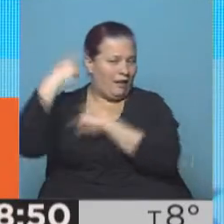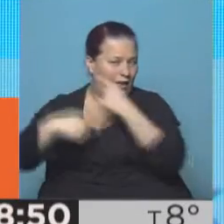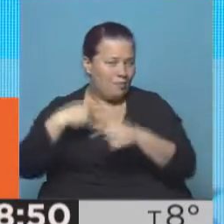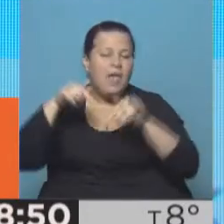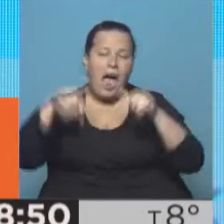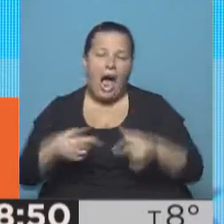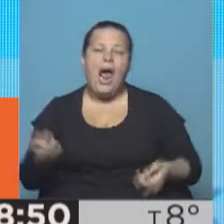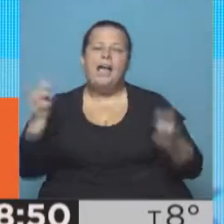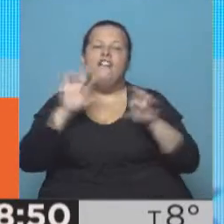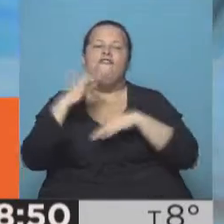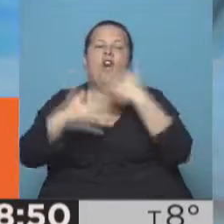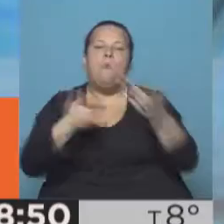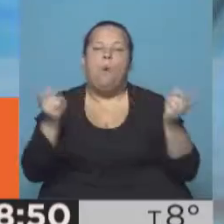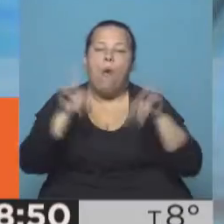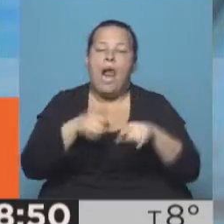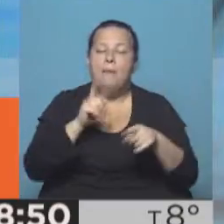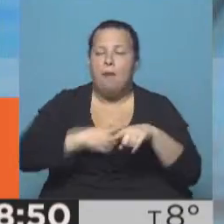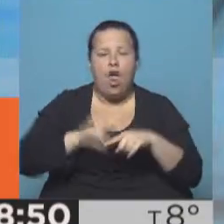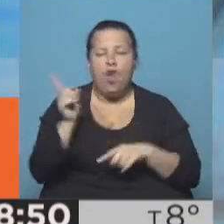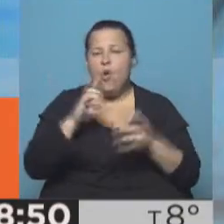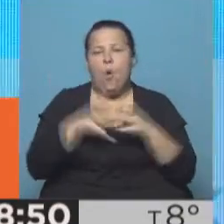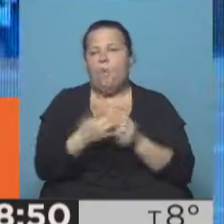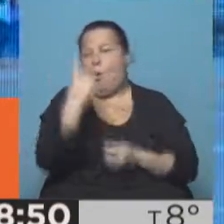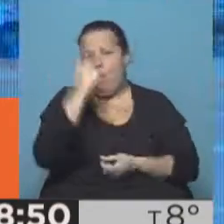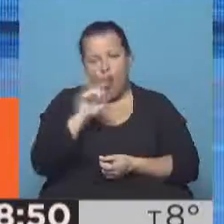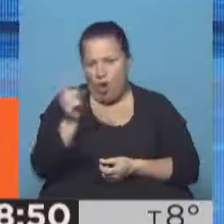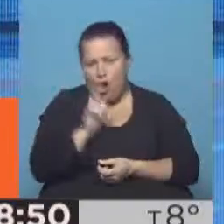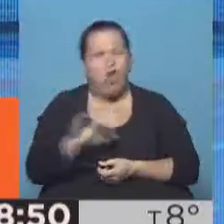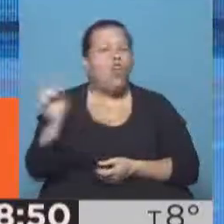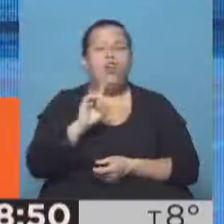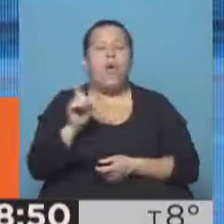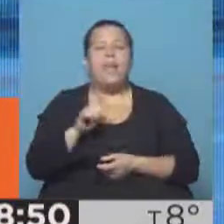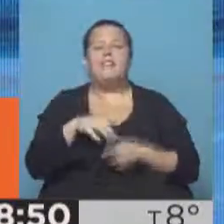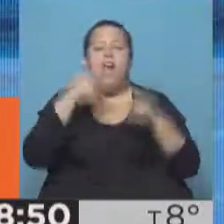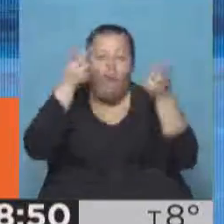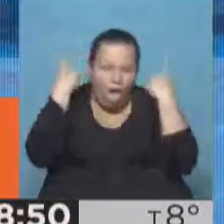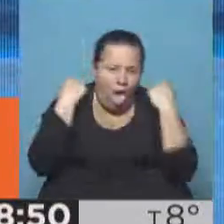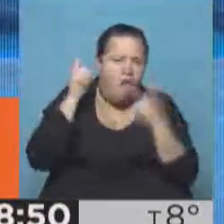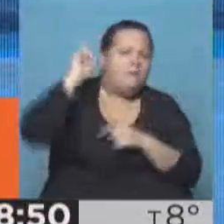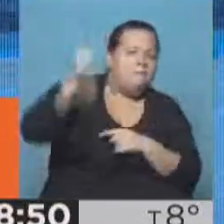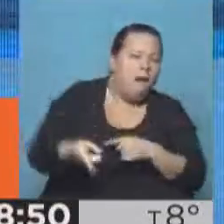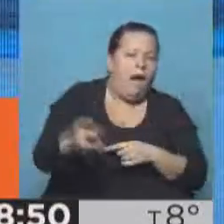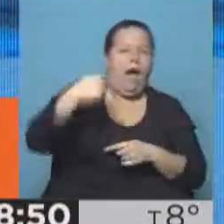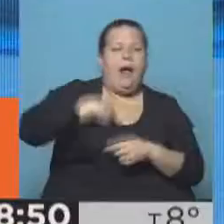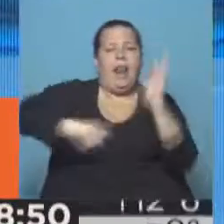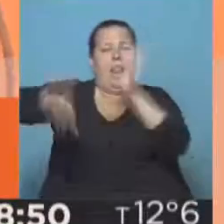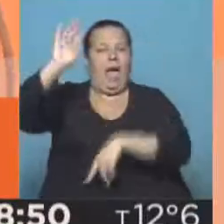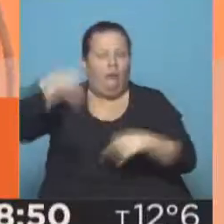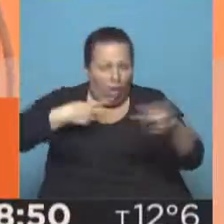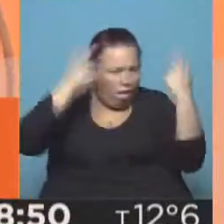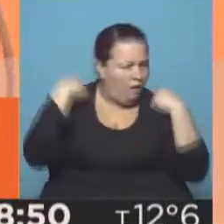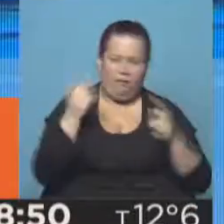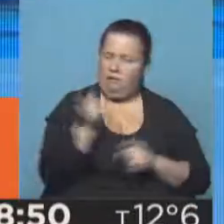la rehabilitación de la política no es el partido único, no es el obedecer porque uno manda y hay una mayoría y